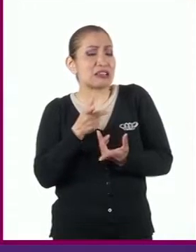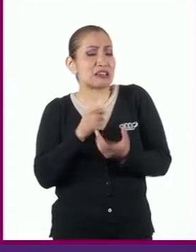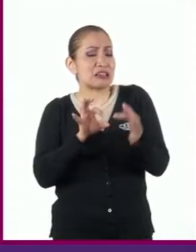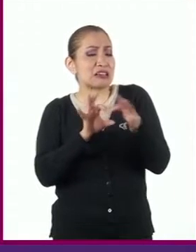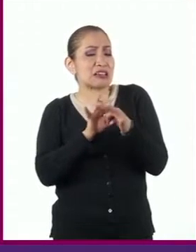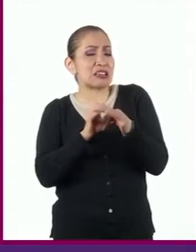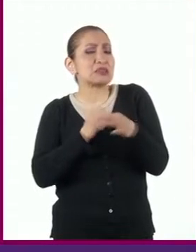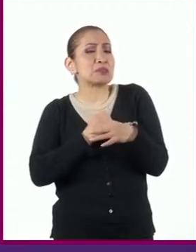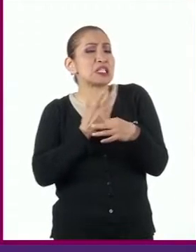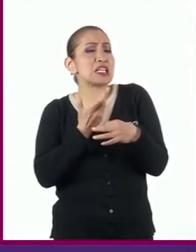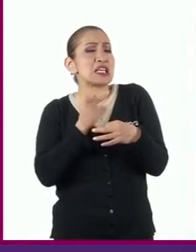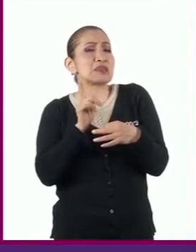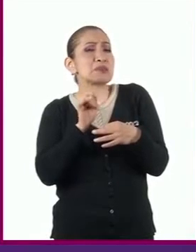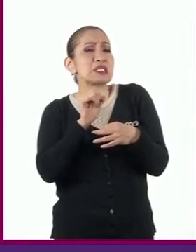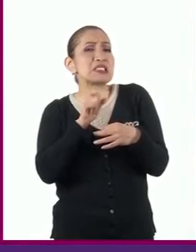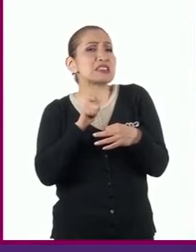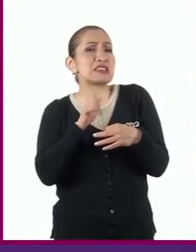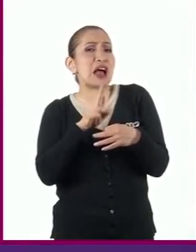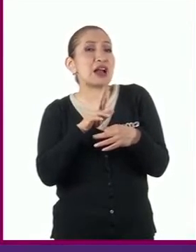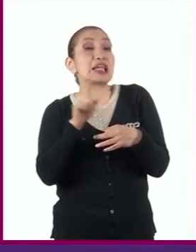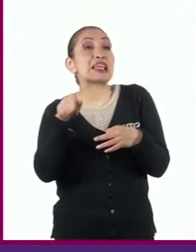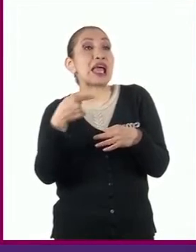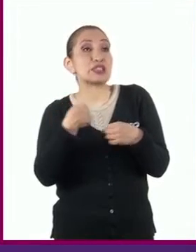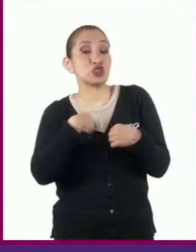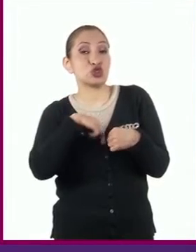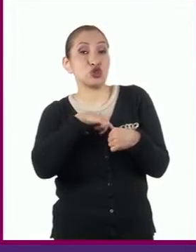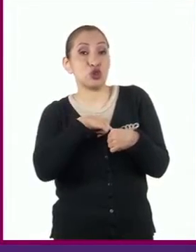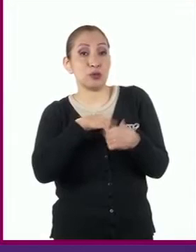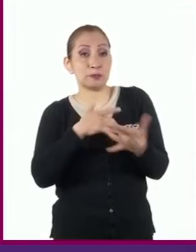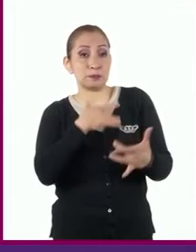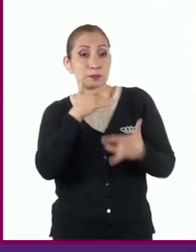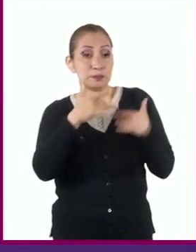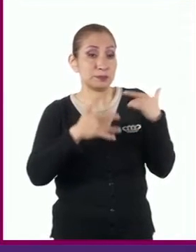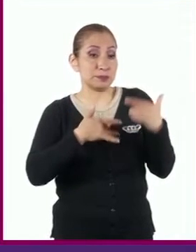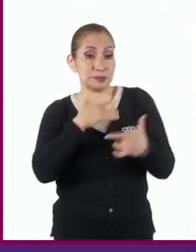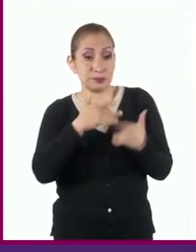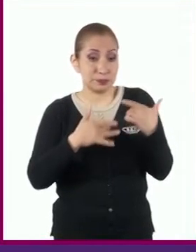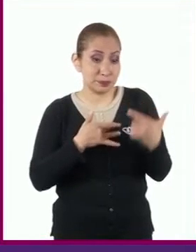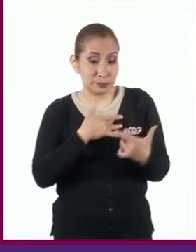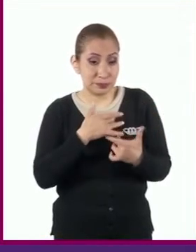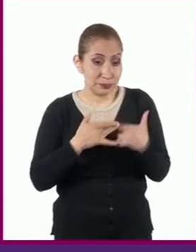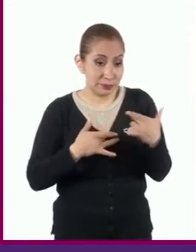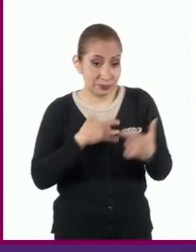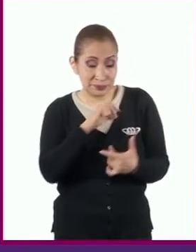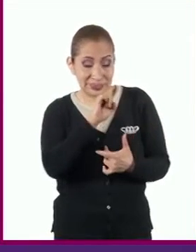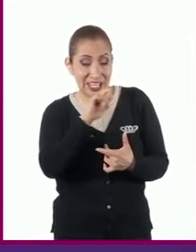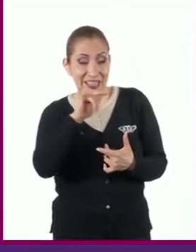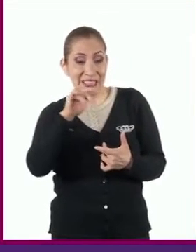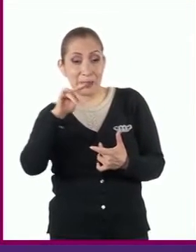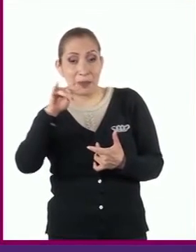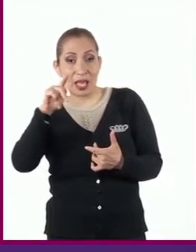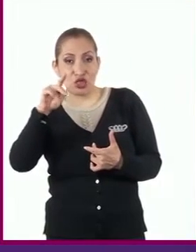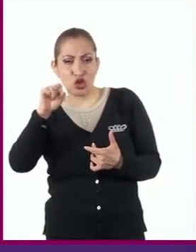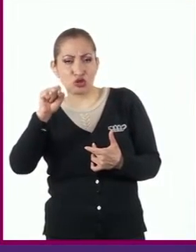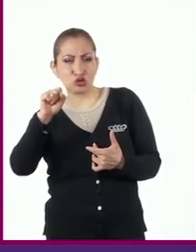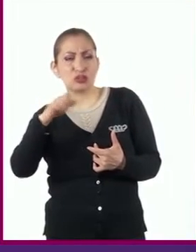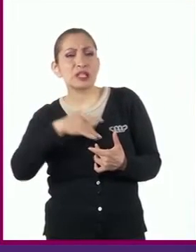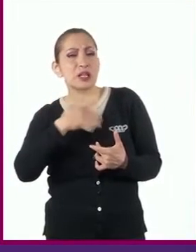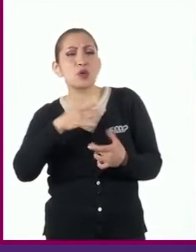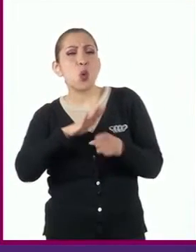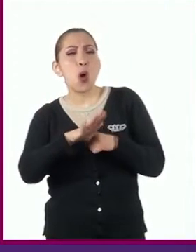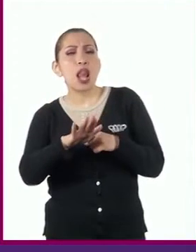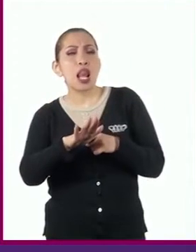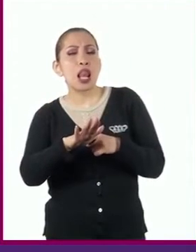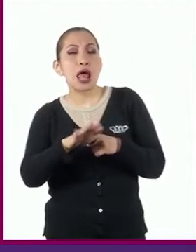vamos a expresar? Pues nuestros sentimientos. Aquí tenemos una palabra más. ¿Qué sentimientos son